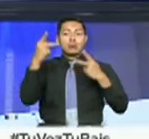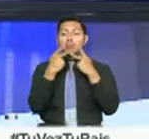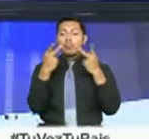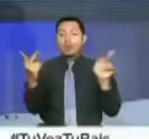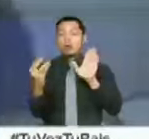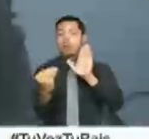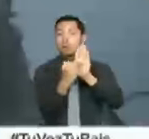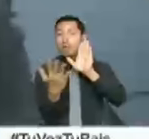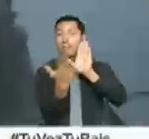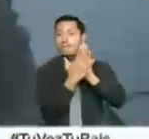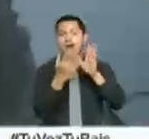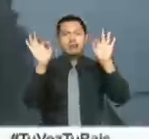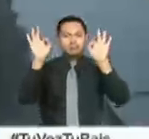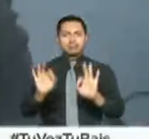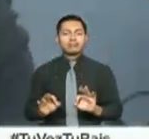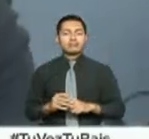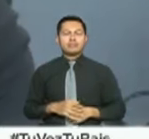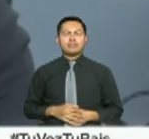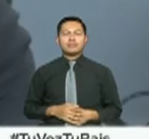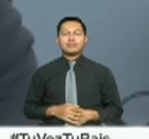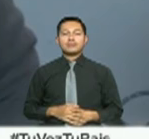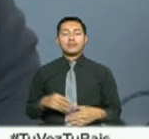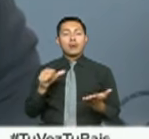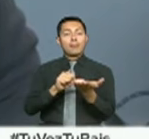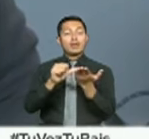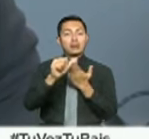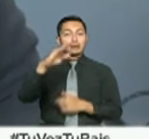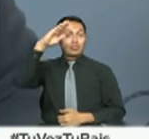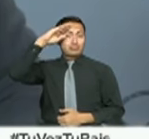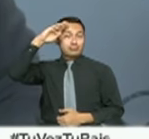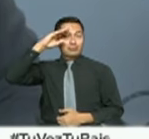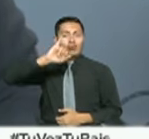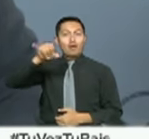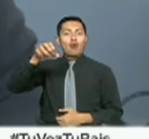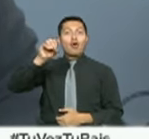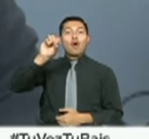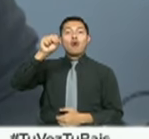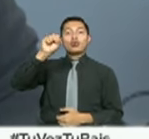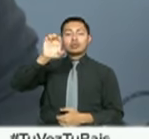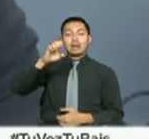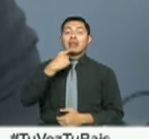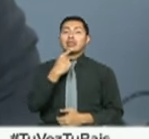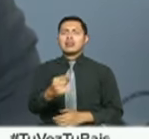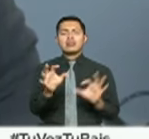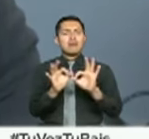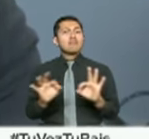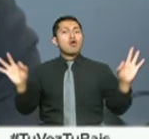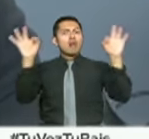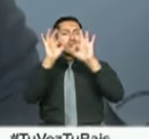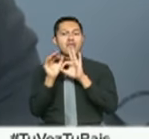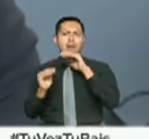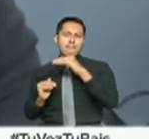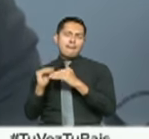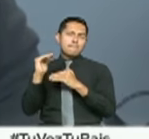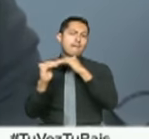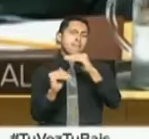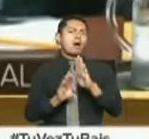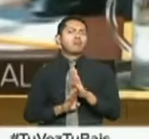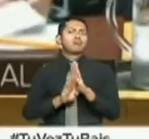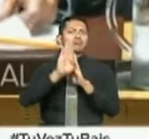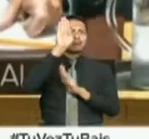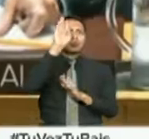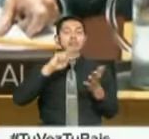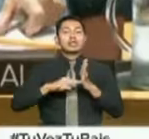públicas. El ministro del Interior, José Serrano, expuso sobre los importantes avances que Ecuador realiza en materia